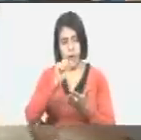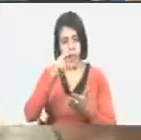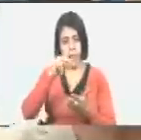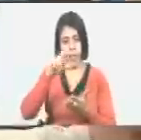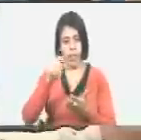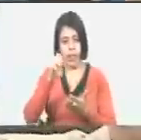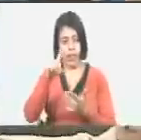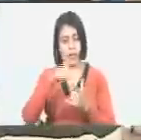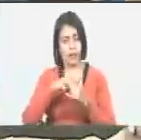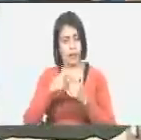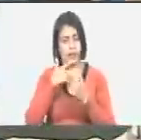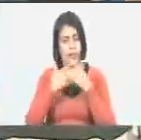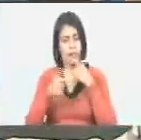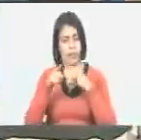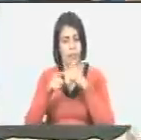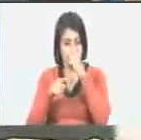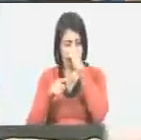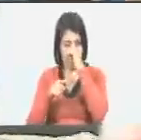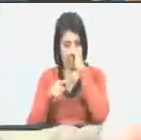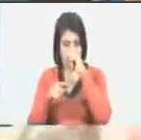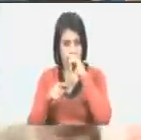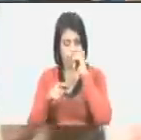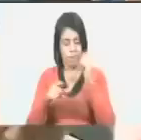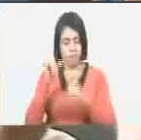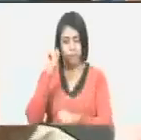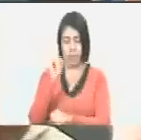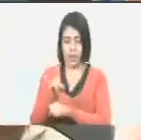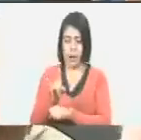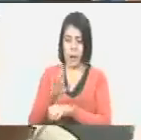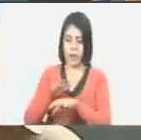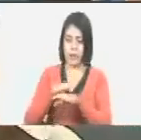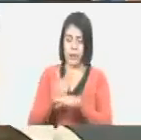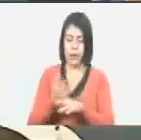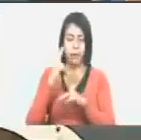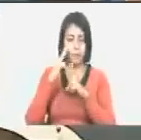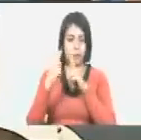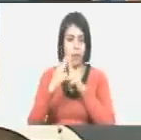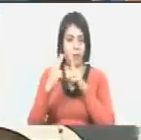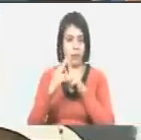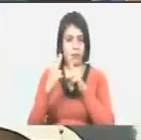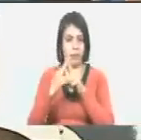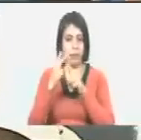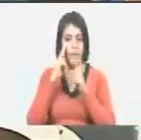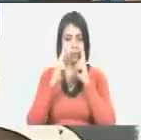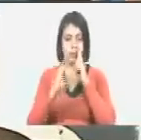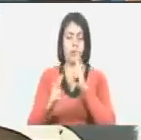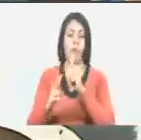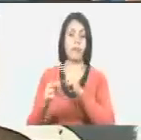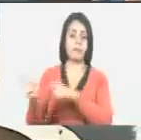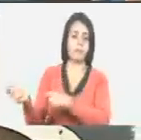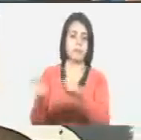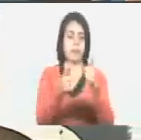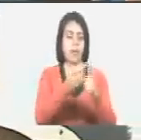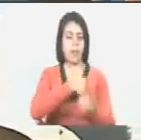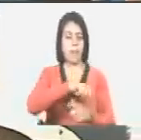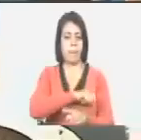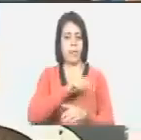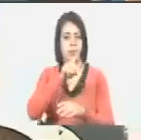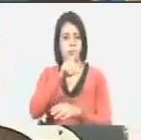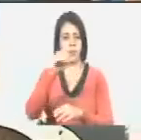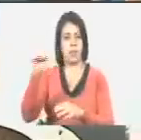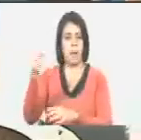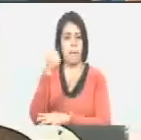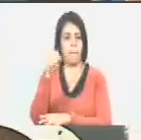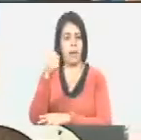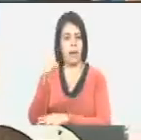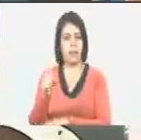Luis Arturo Domínguez, es traicionado por un conocido, quien lo vende a la corona española por 100